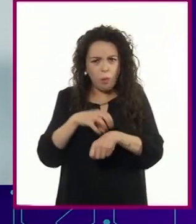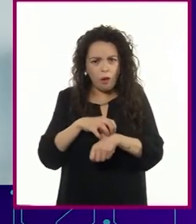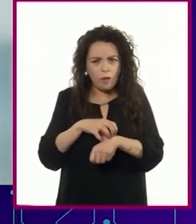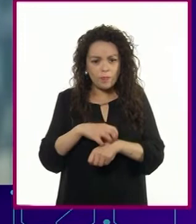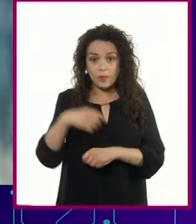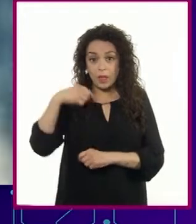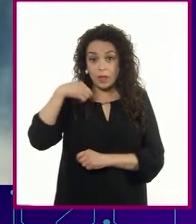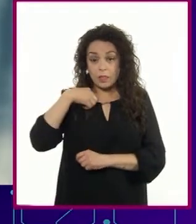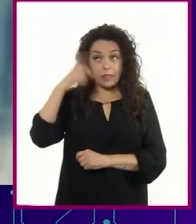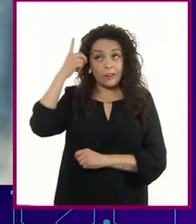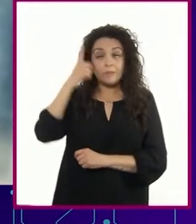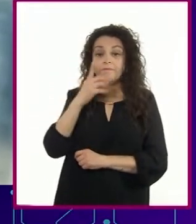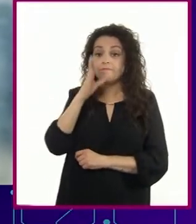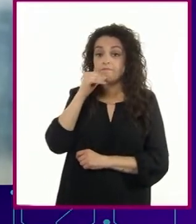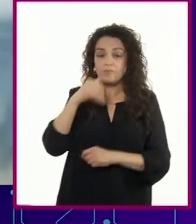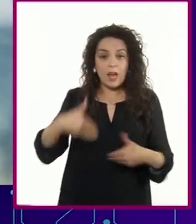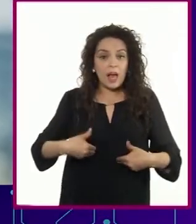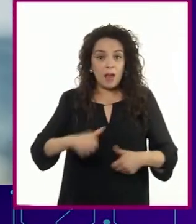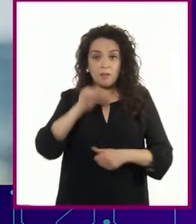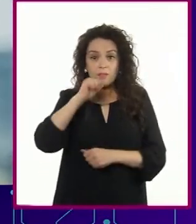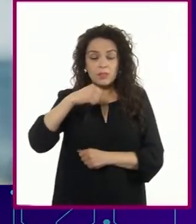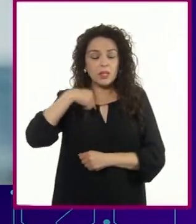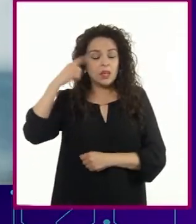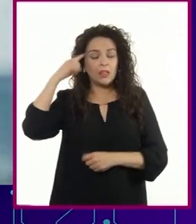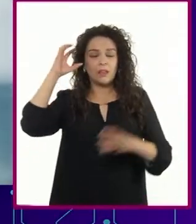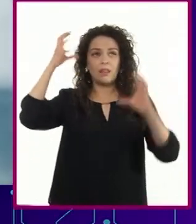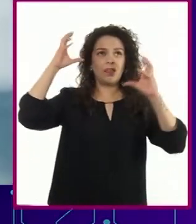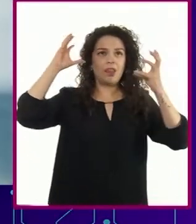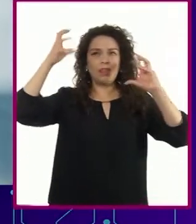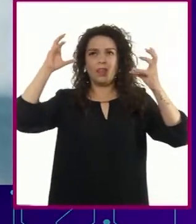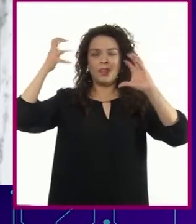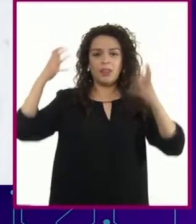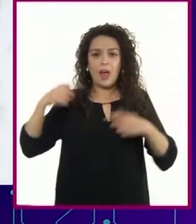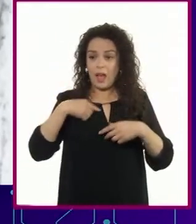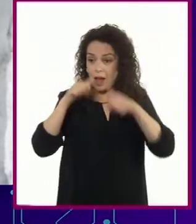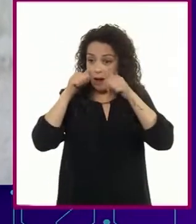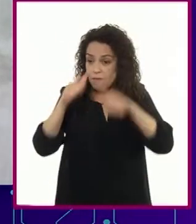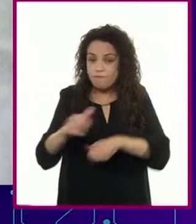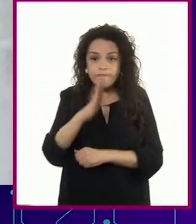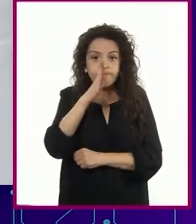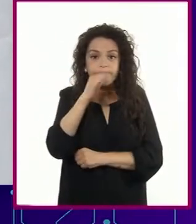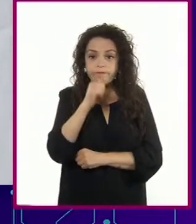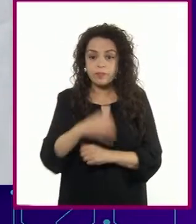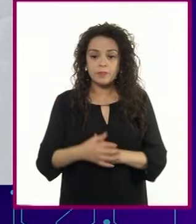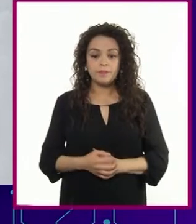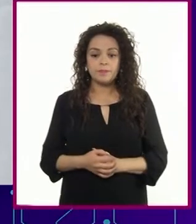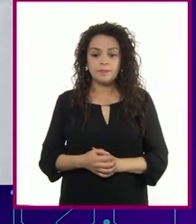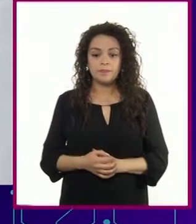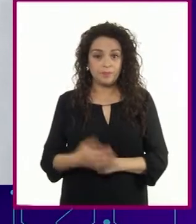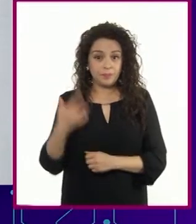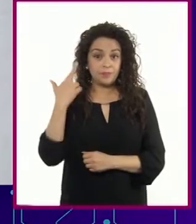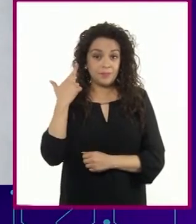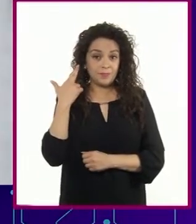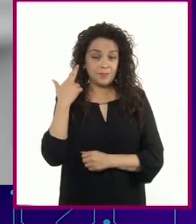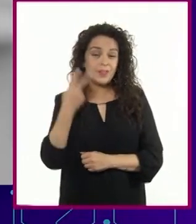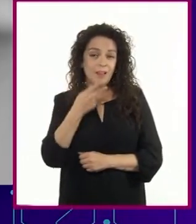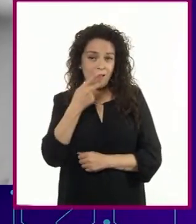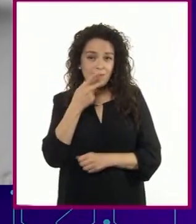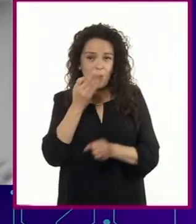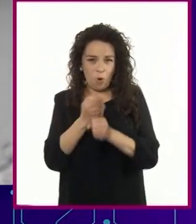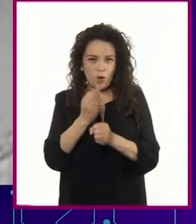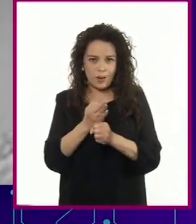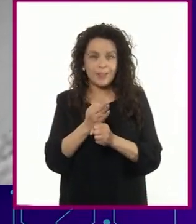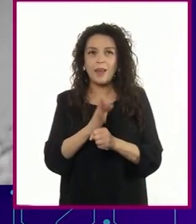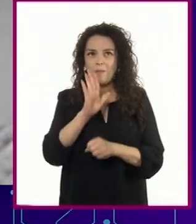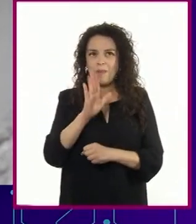porque no dormía, no me daba hambre. No podía concentrarme ni poner atención. Suena loco, pero al principio que la probé, no sabía